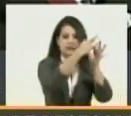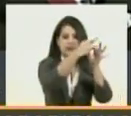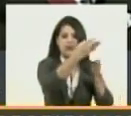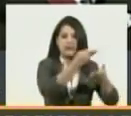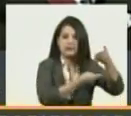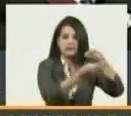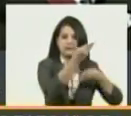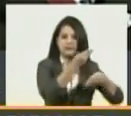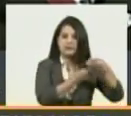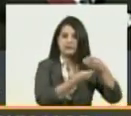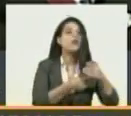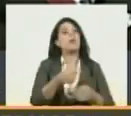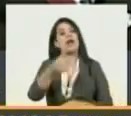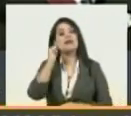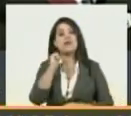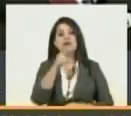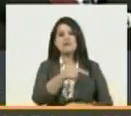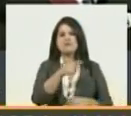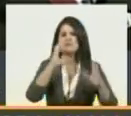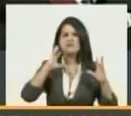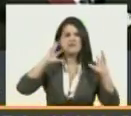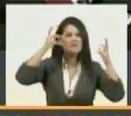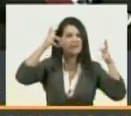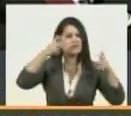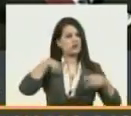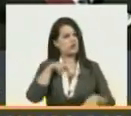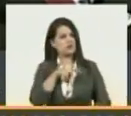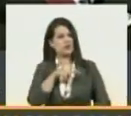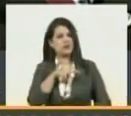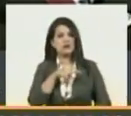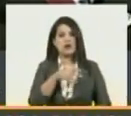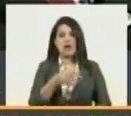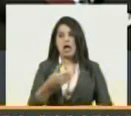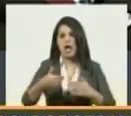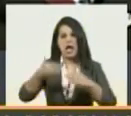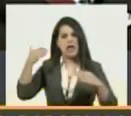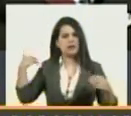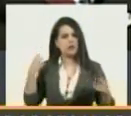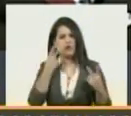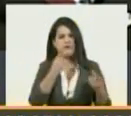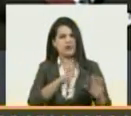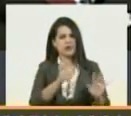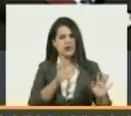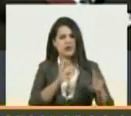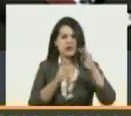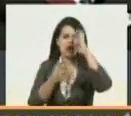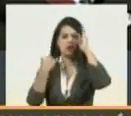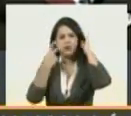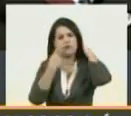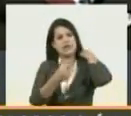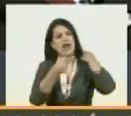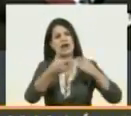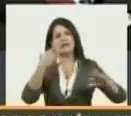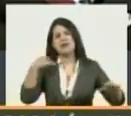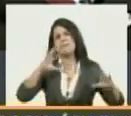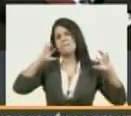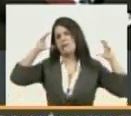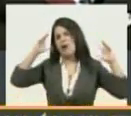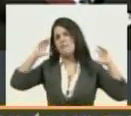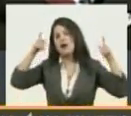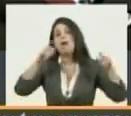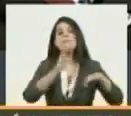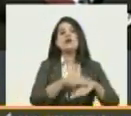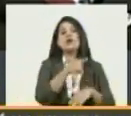cuando desataron su furia, como no lo habíamos visto en los días anteriores, en los eventos violentos, porque